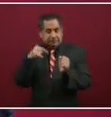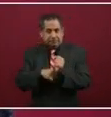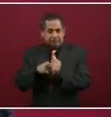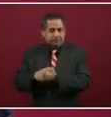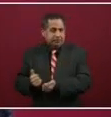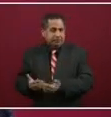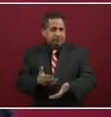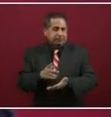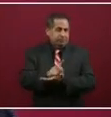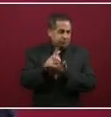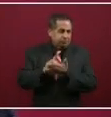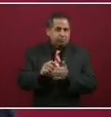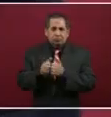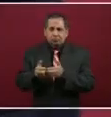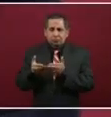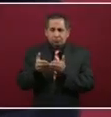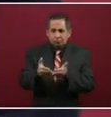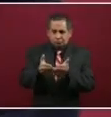droga en lanchas,